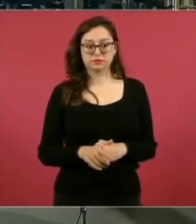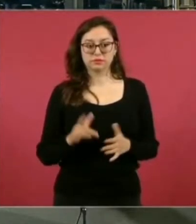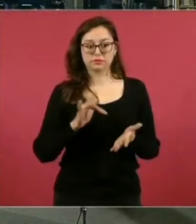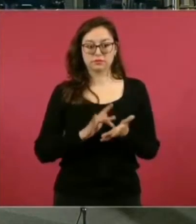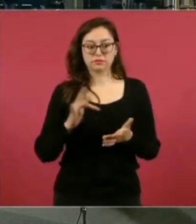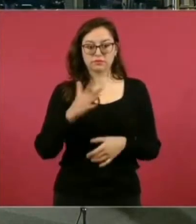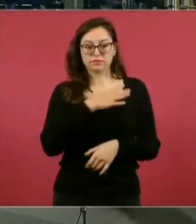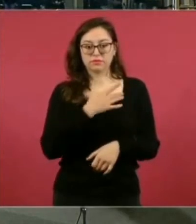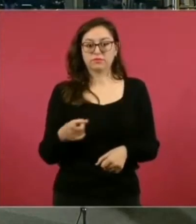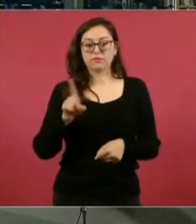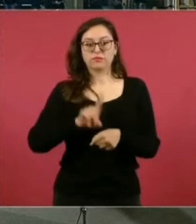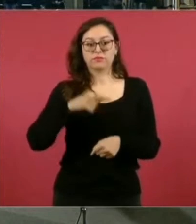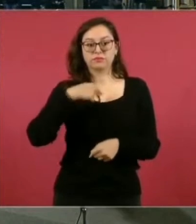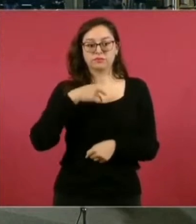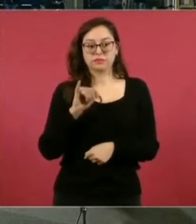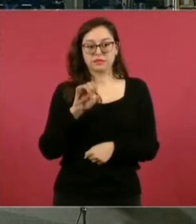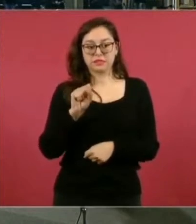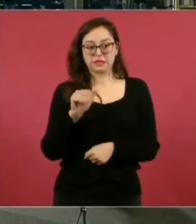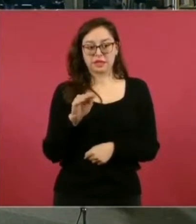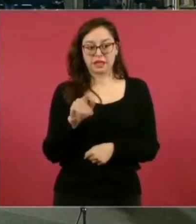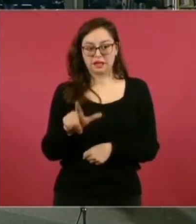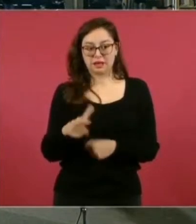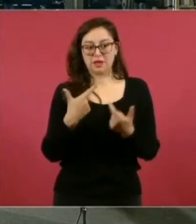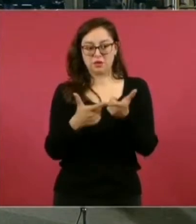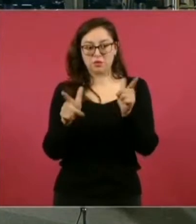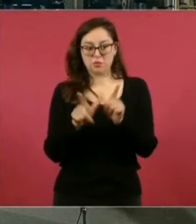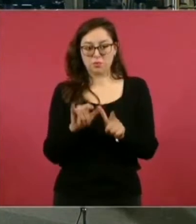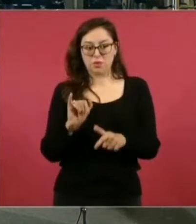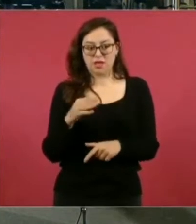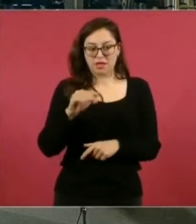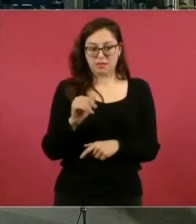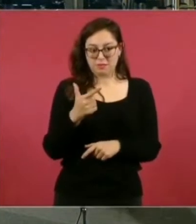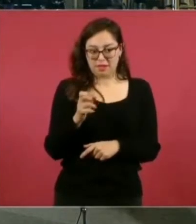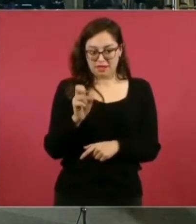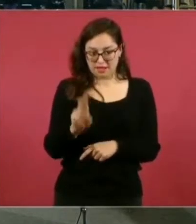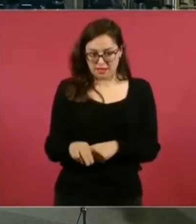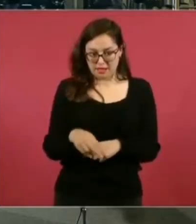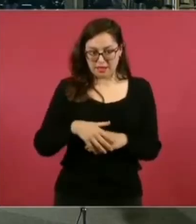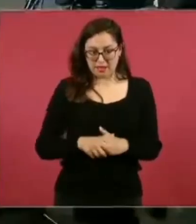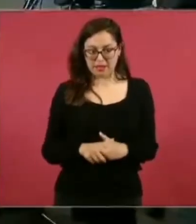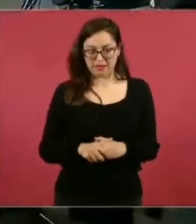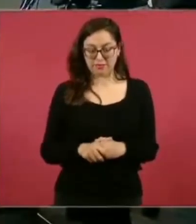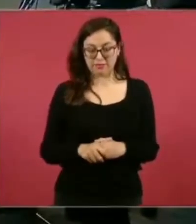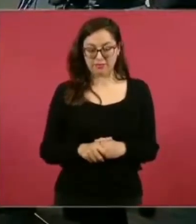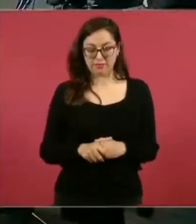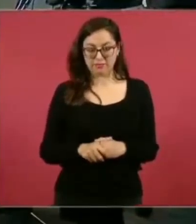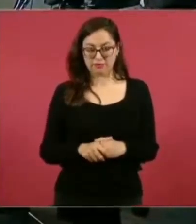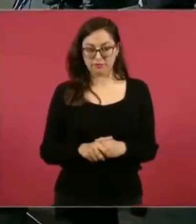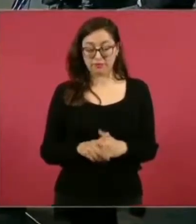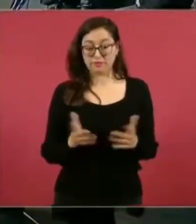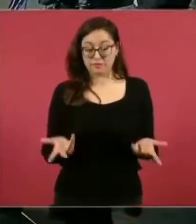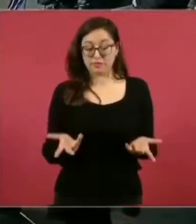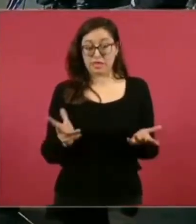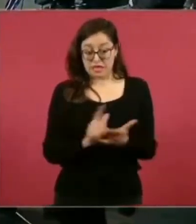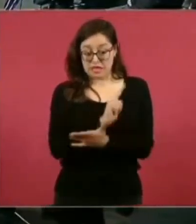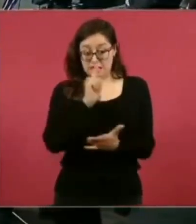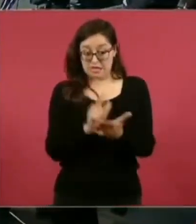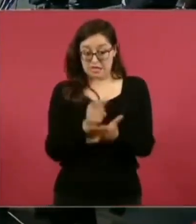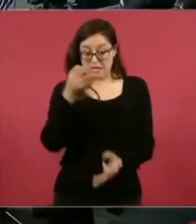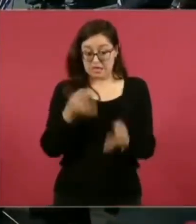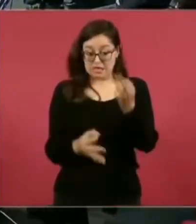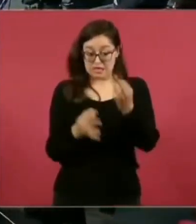Isabel González, de Grupo Imagen. Ya sabemos lo que va a pasar con la reforma al Poder Judicial Federal,